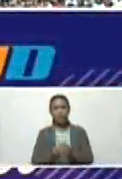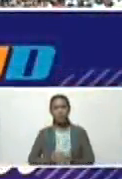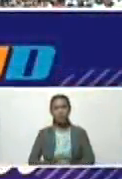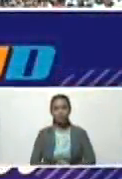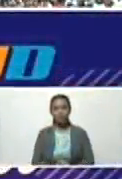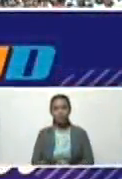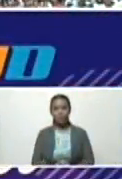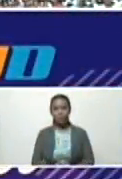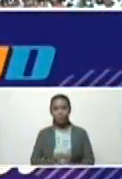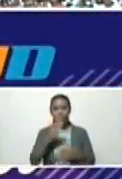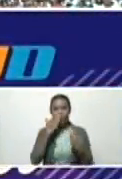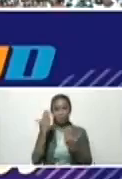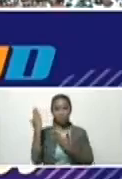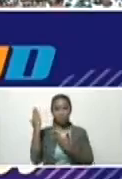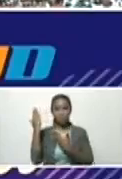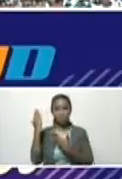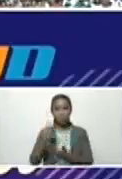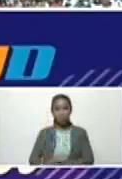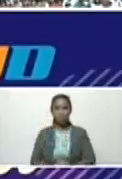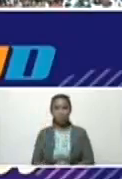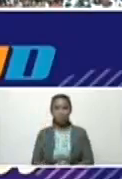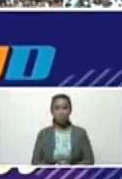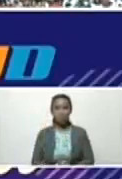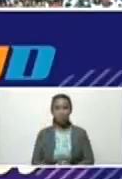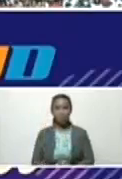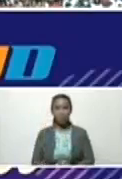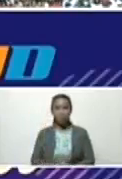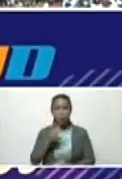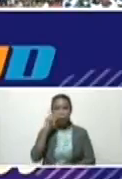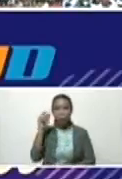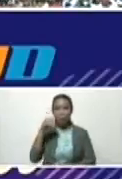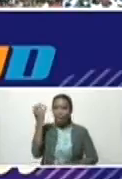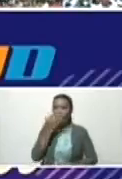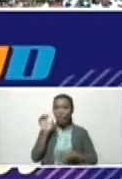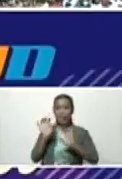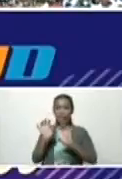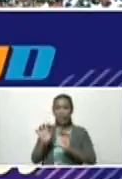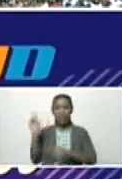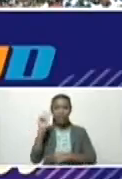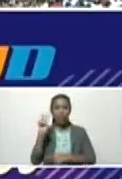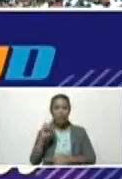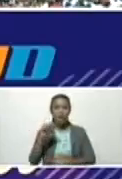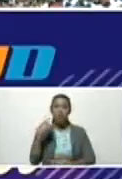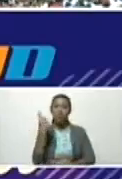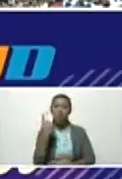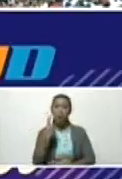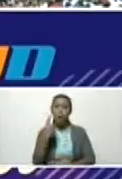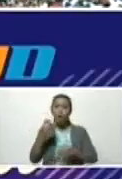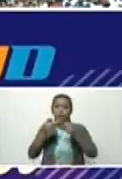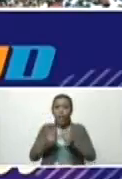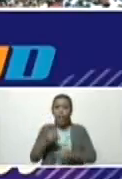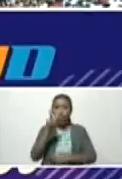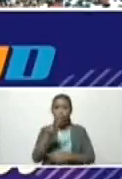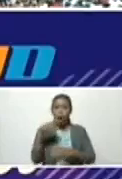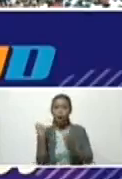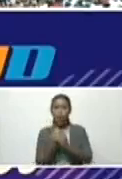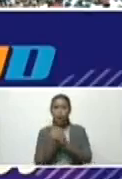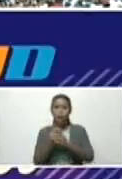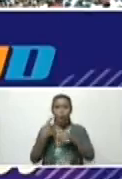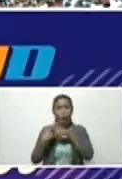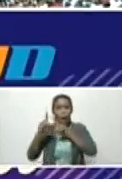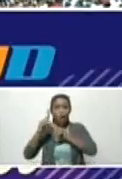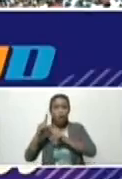¡Jodores! Mire, Conde Guácharo dice que en Venezuela solo quedaron dos jodedores. Que los demás se